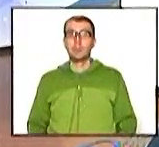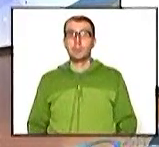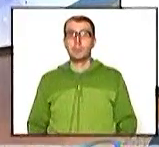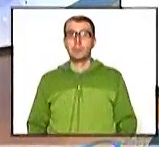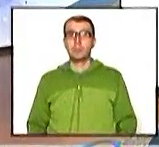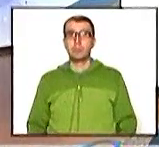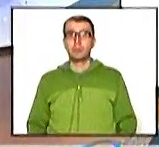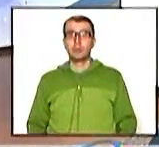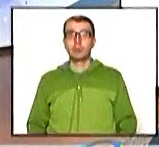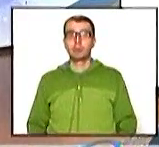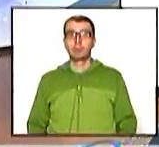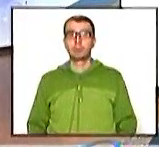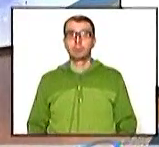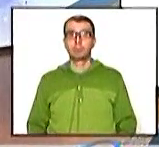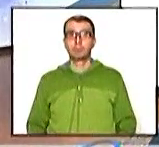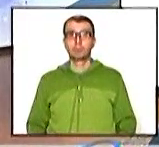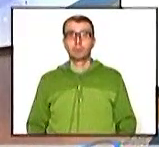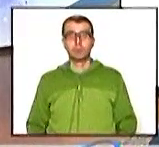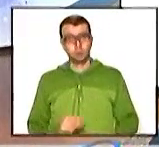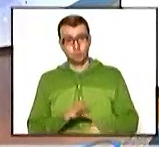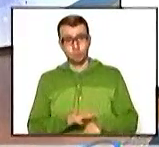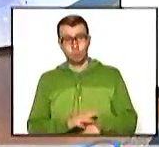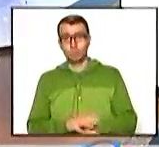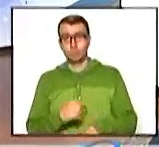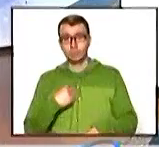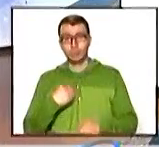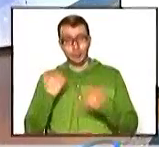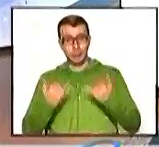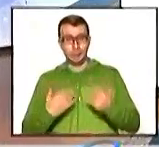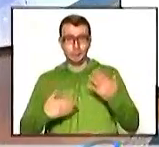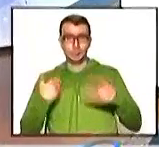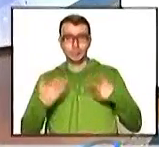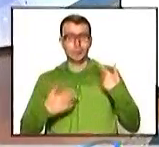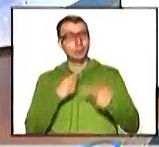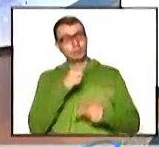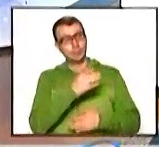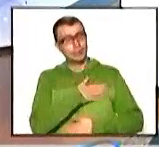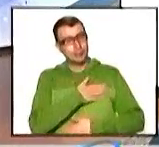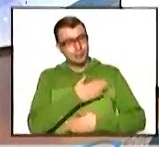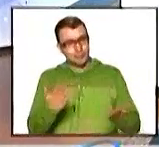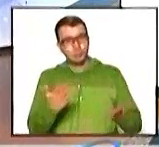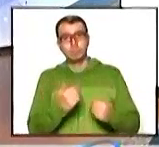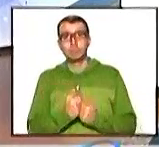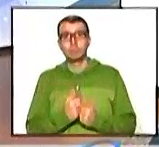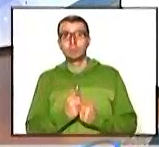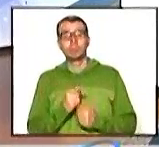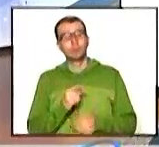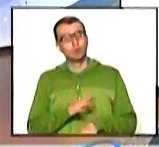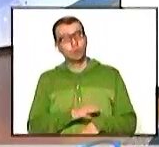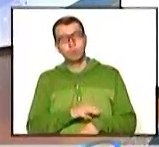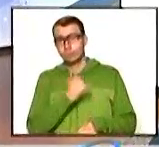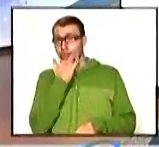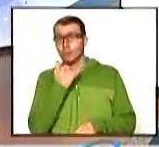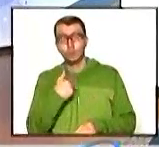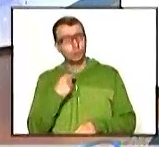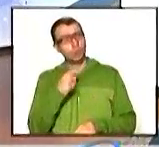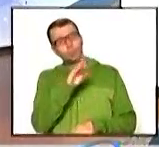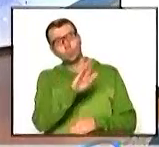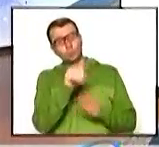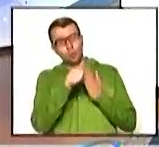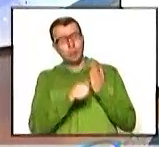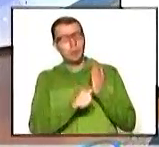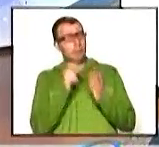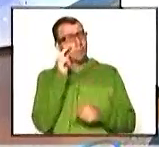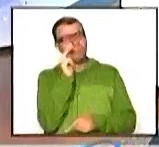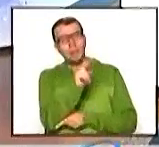Doctor, me da mucho gusto saludarlo. Gracias, Leonor. Doctor, soy fiel de su programa y he